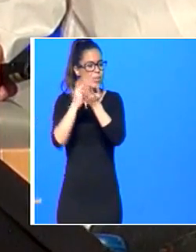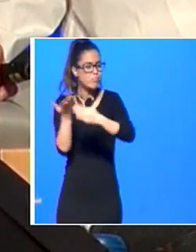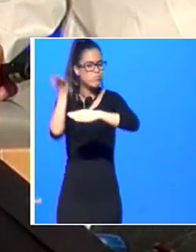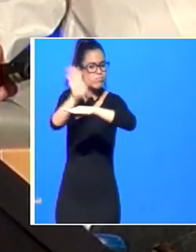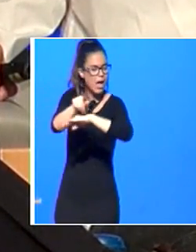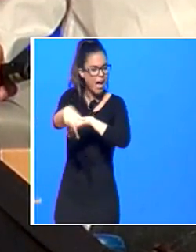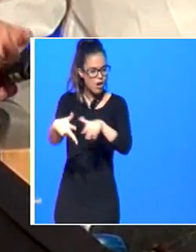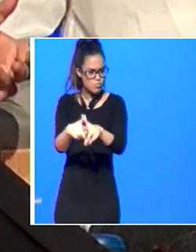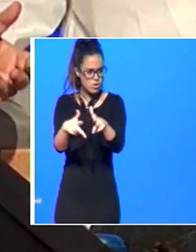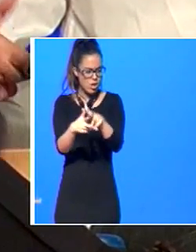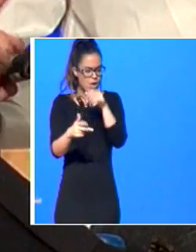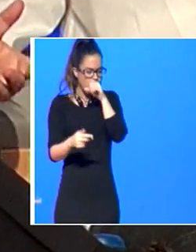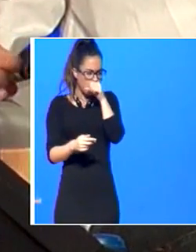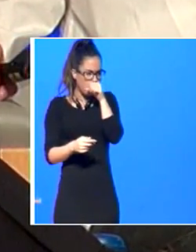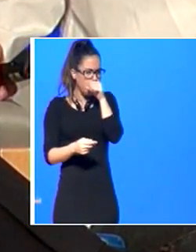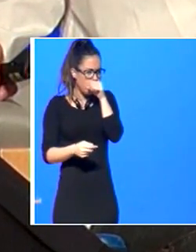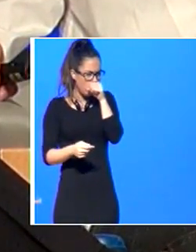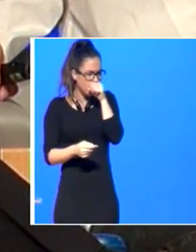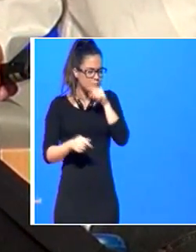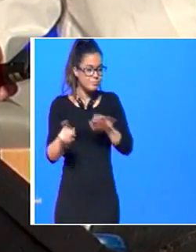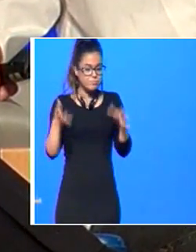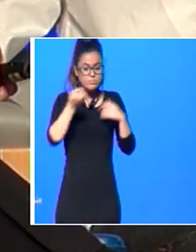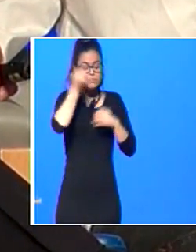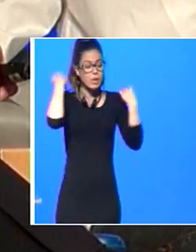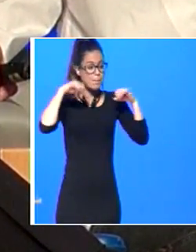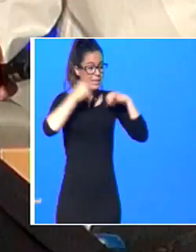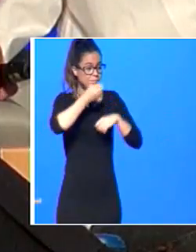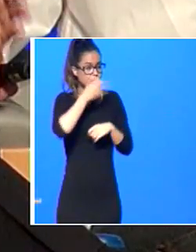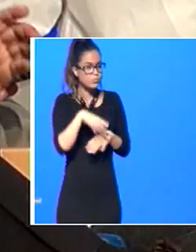Hay muchas prácticas en este momento en nuestra comunidad, en